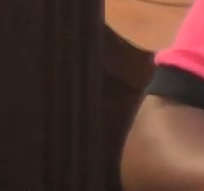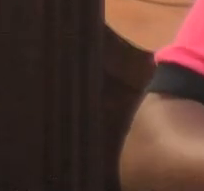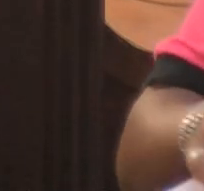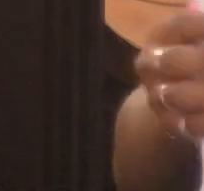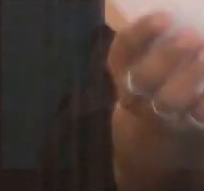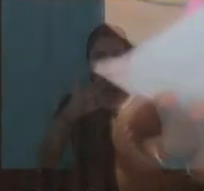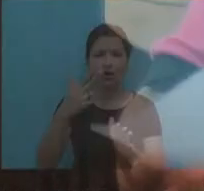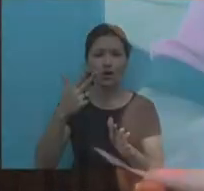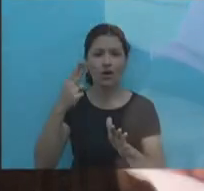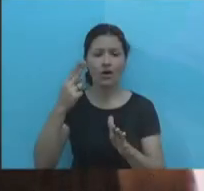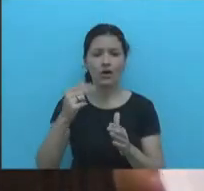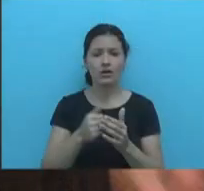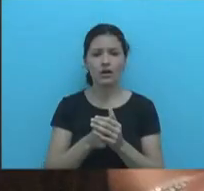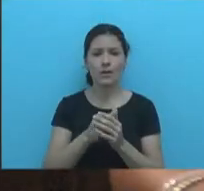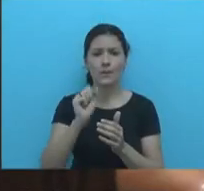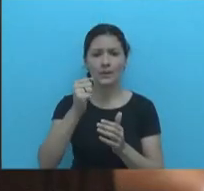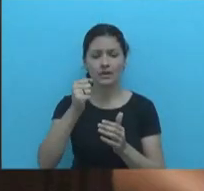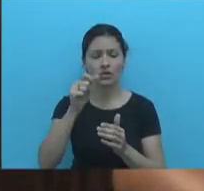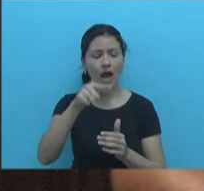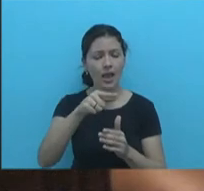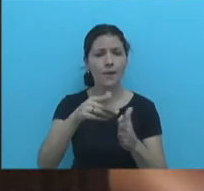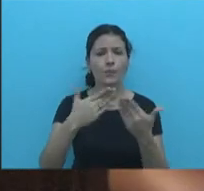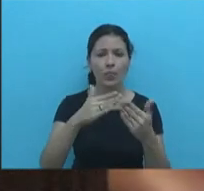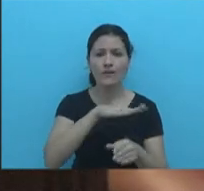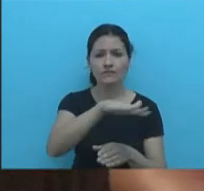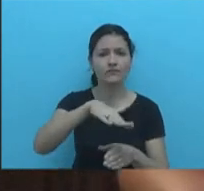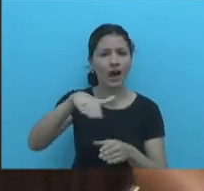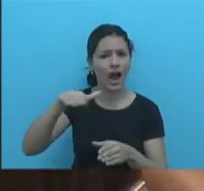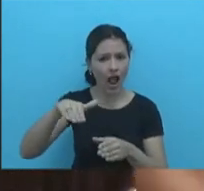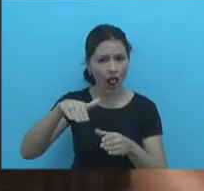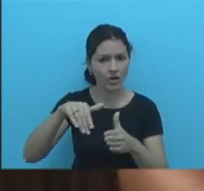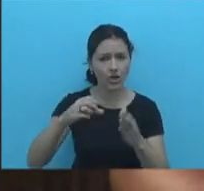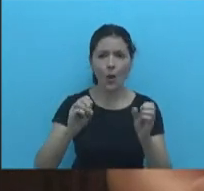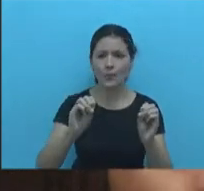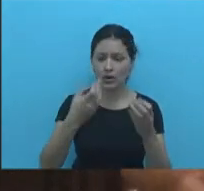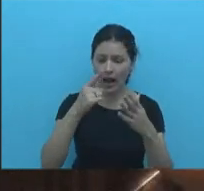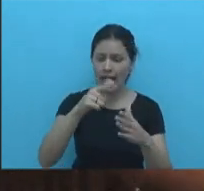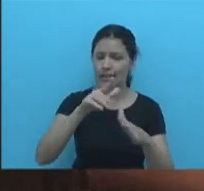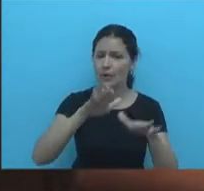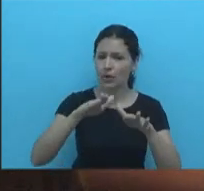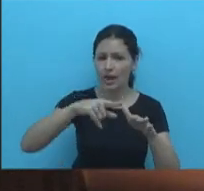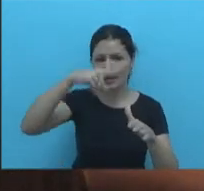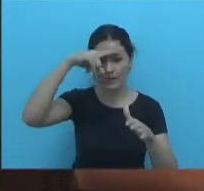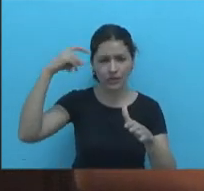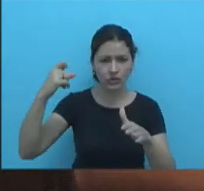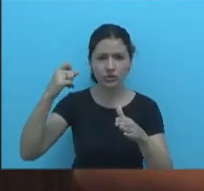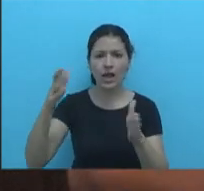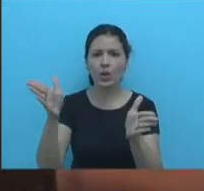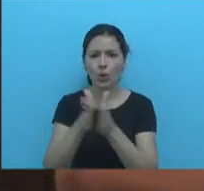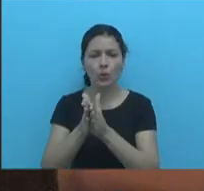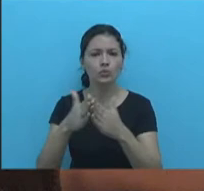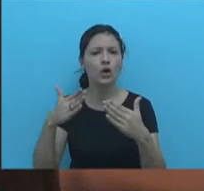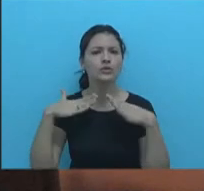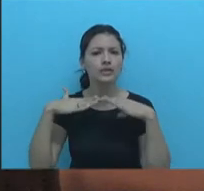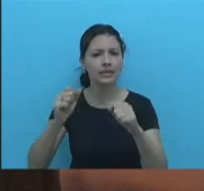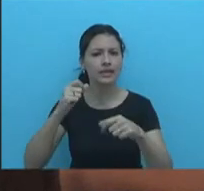22.865.509.71 centavos, que el Programa de Mejoramiento de Barrios es un programa nacional coordinado por la Subsecretaría de Desarrollo Urbano